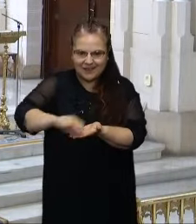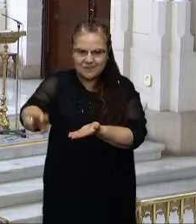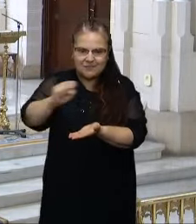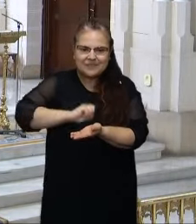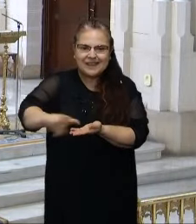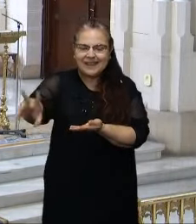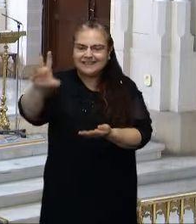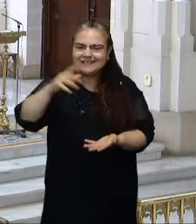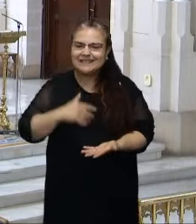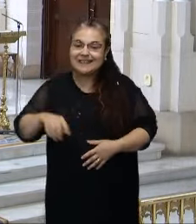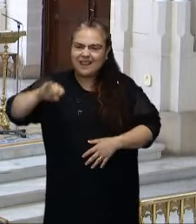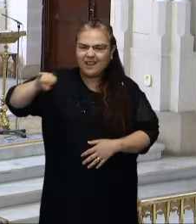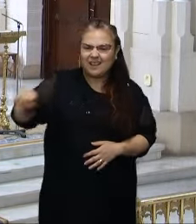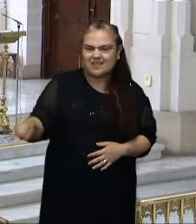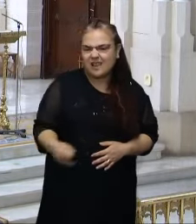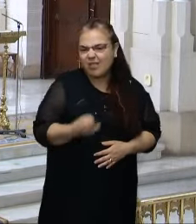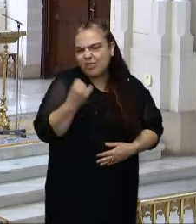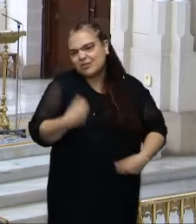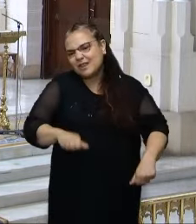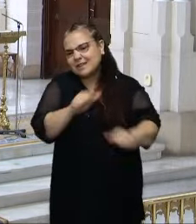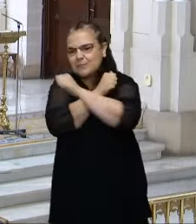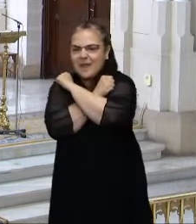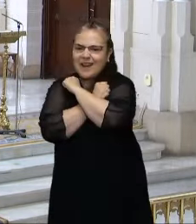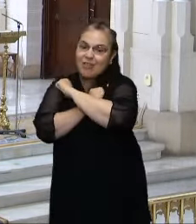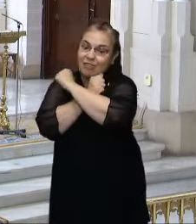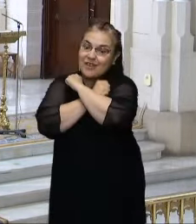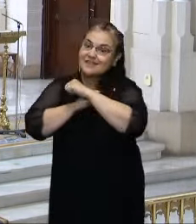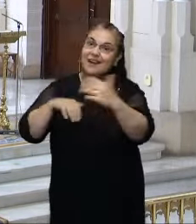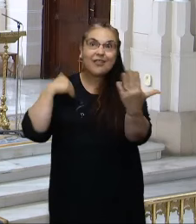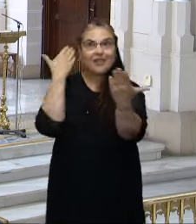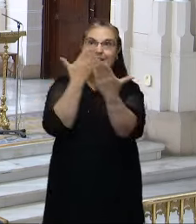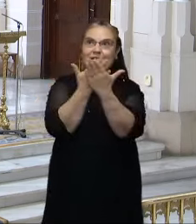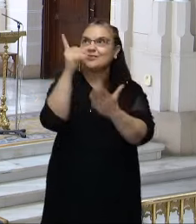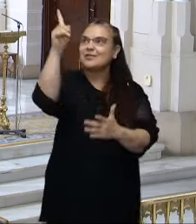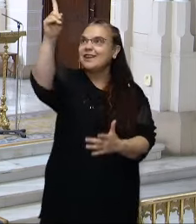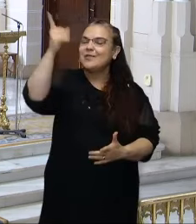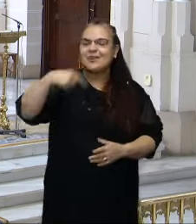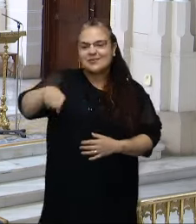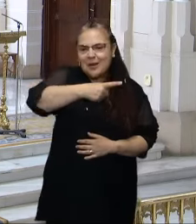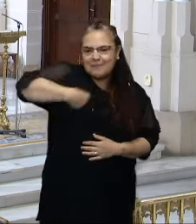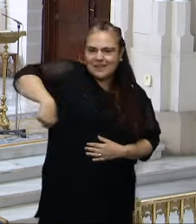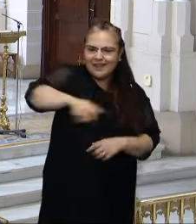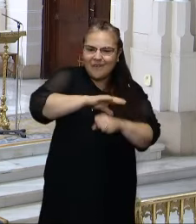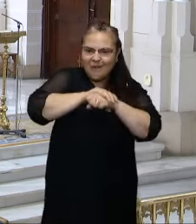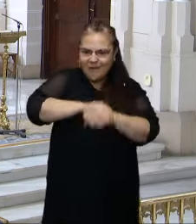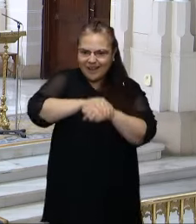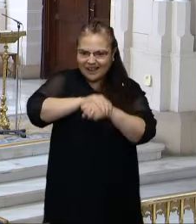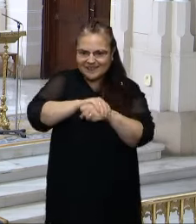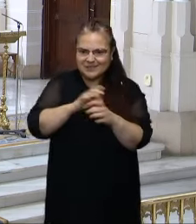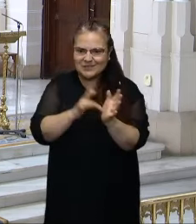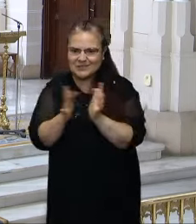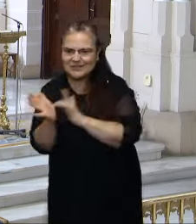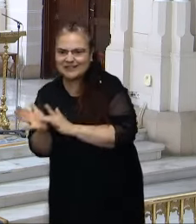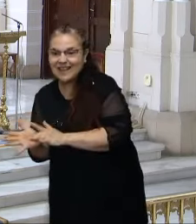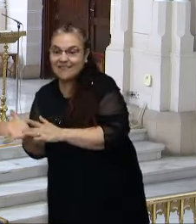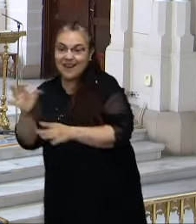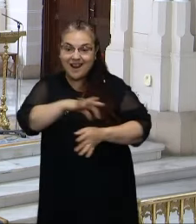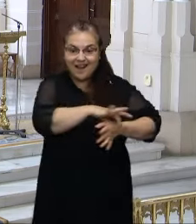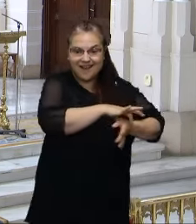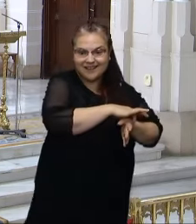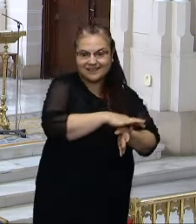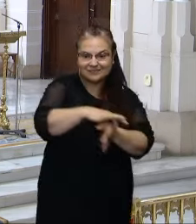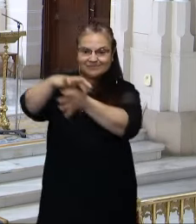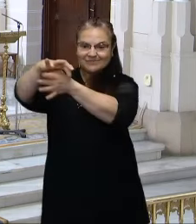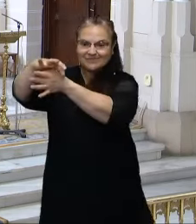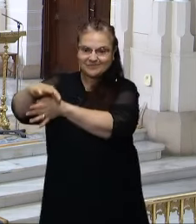cesar, entre cansancios y esperanzas hacia Dios, nuestro amigo Jesús nos